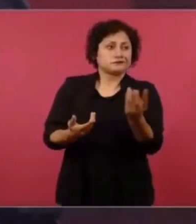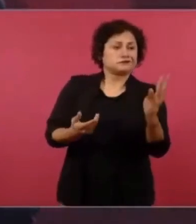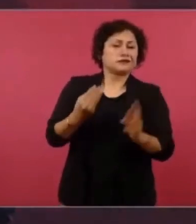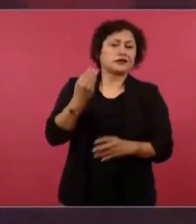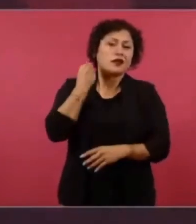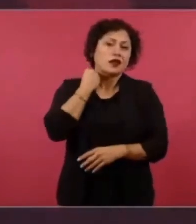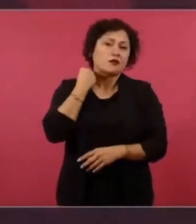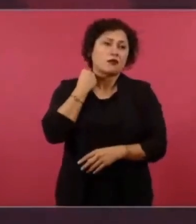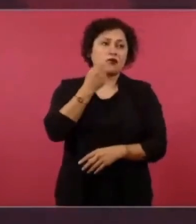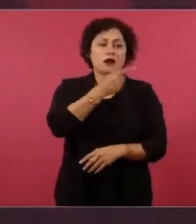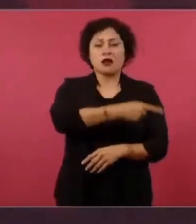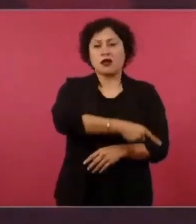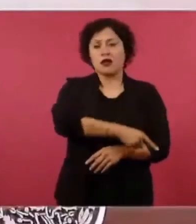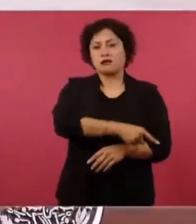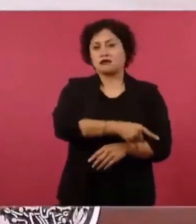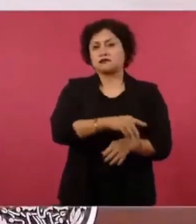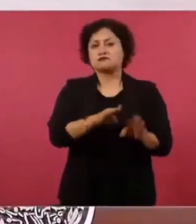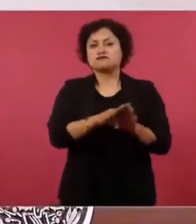tramposos,